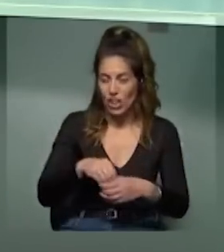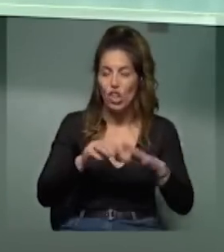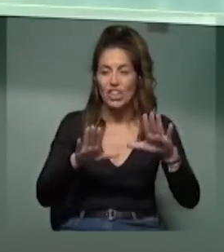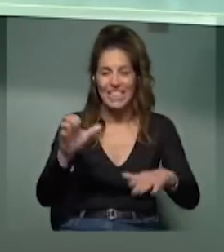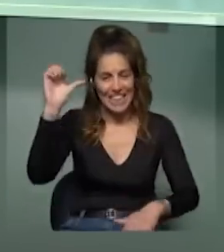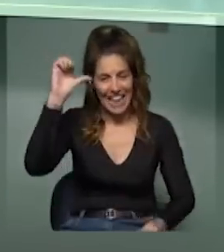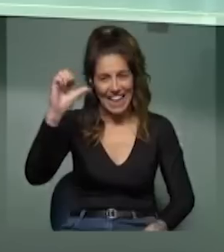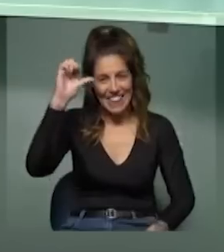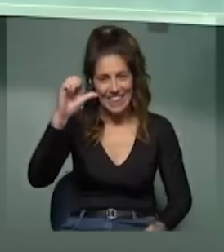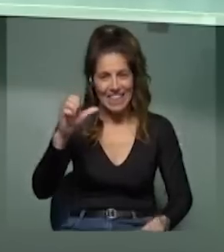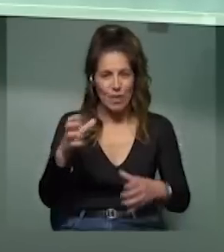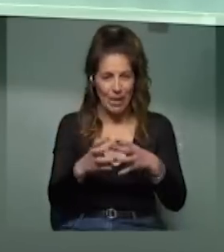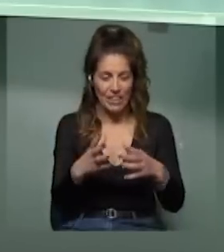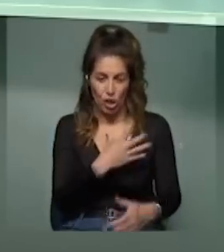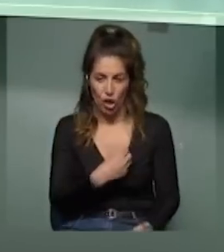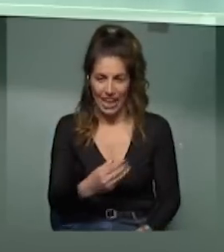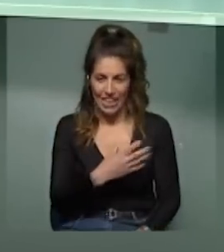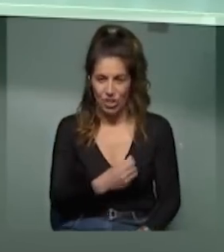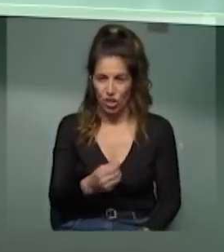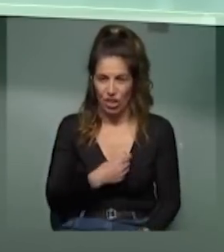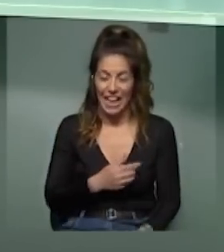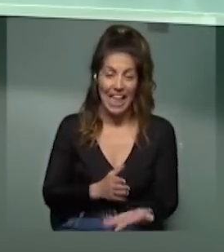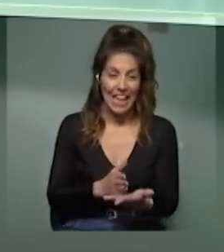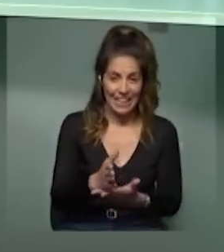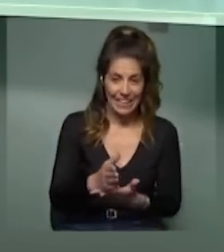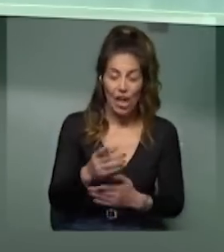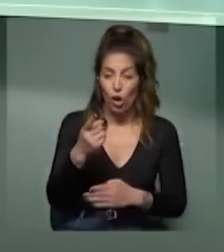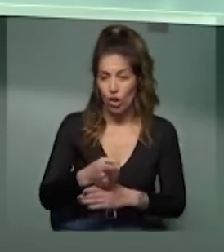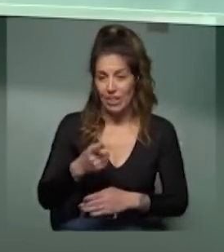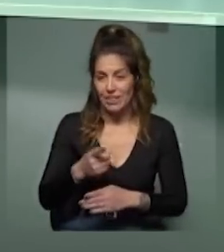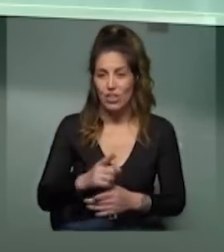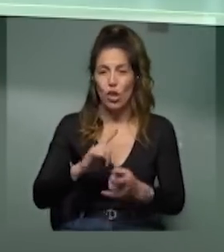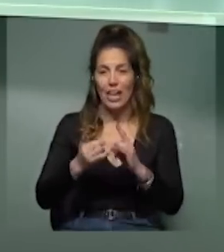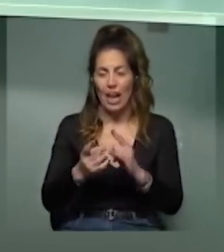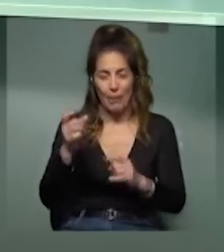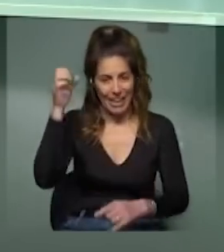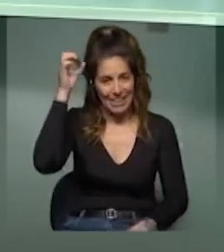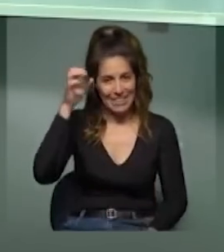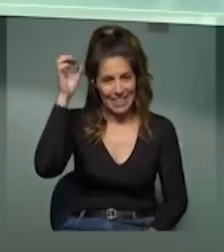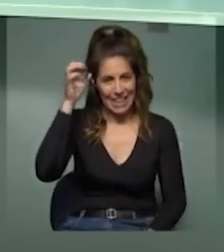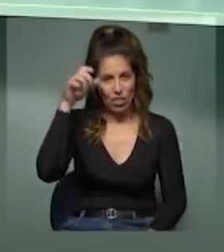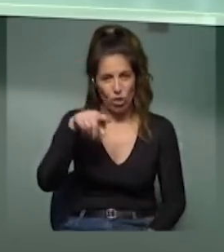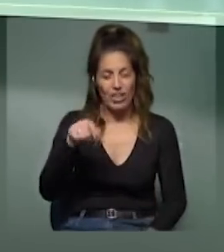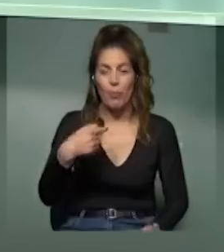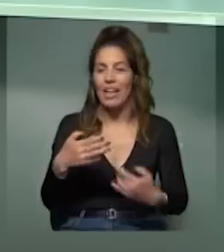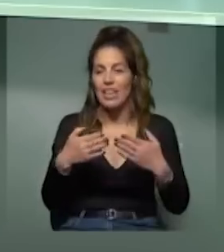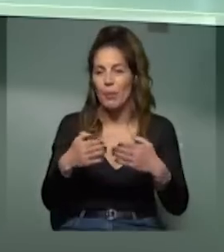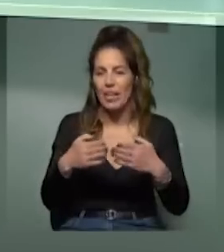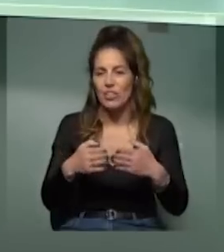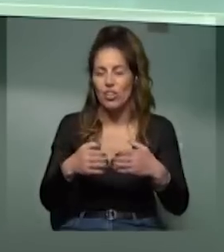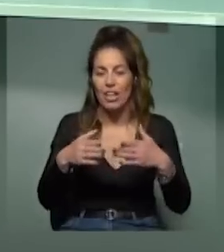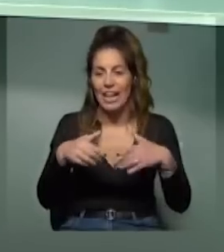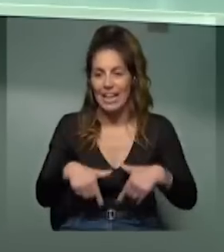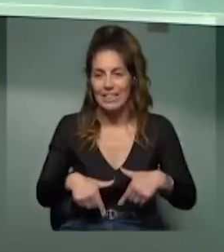sediles del partido nacional en línea con lo resuelto en la cámara de senadores tras la interpelación al canciller Francisco